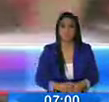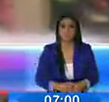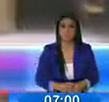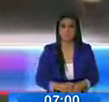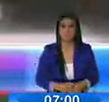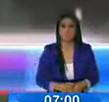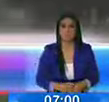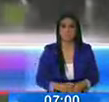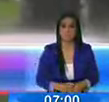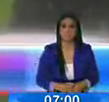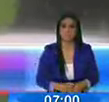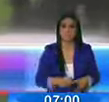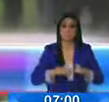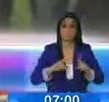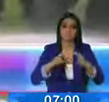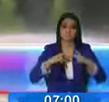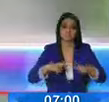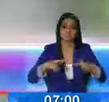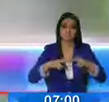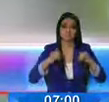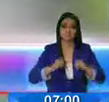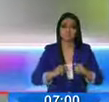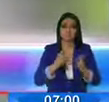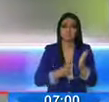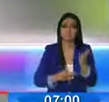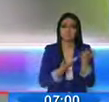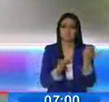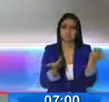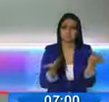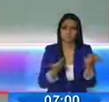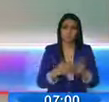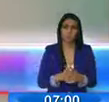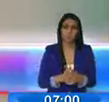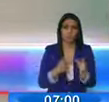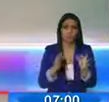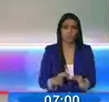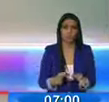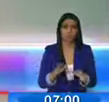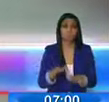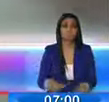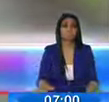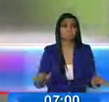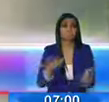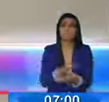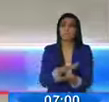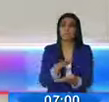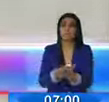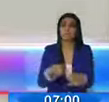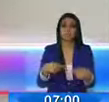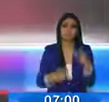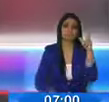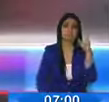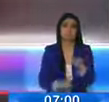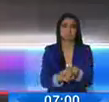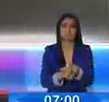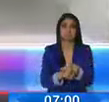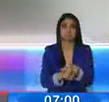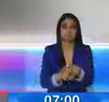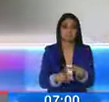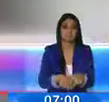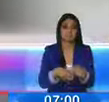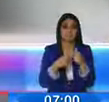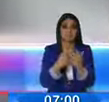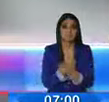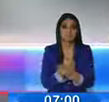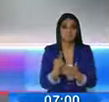y ahí que siguen las investigaciones de respecto a este hecho que rompió con la tranquilidad y lo cotidiano de un inicio de semana